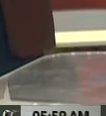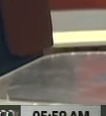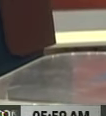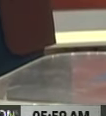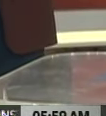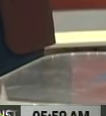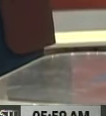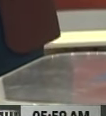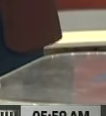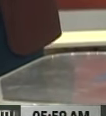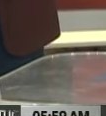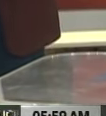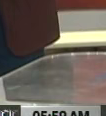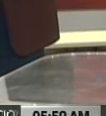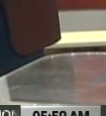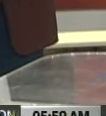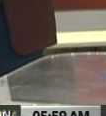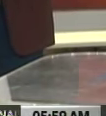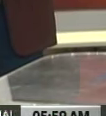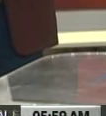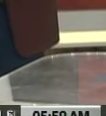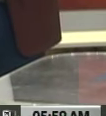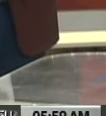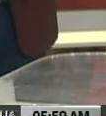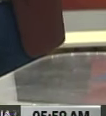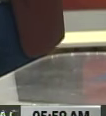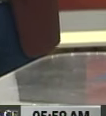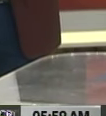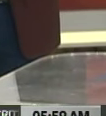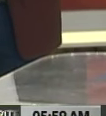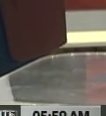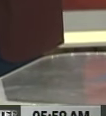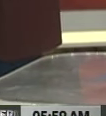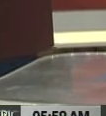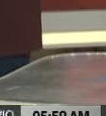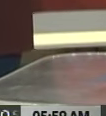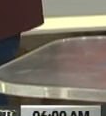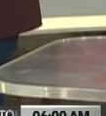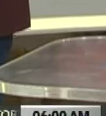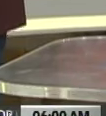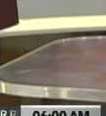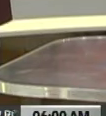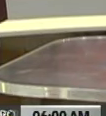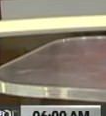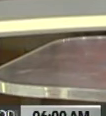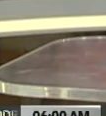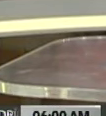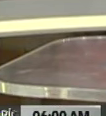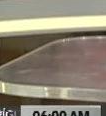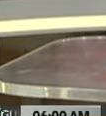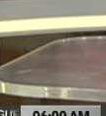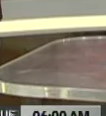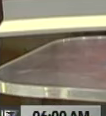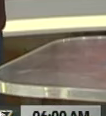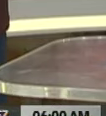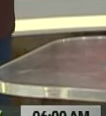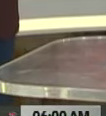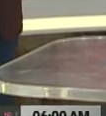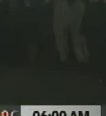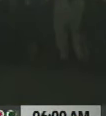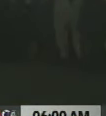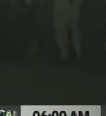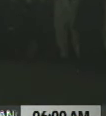especial completamente desplegado. Más adelante les seguiremos mostrando imágenes directamente del Panteón Nacional. Nosotros hacemos un paréntesis acá para volver